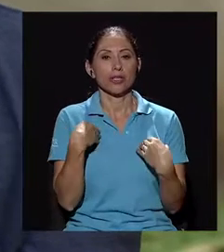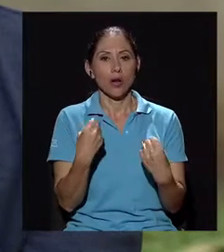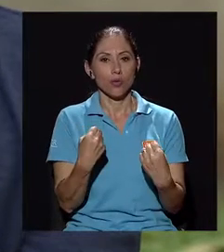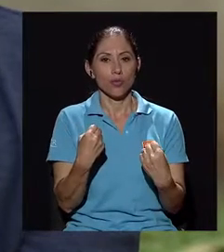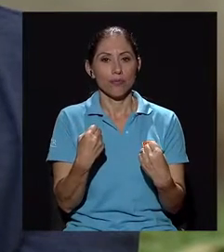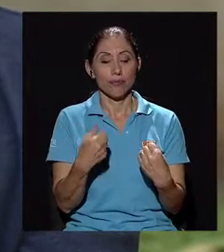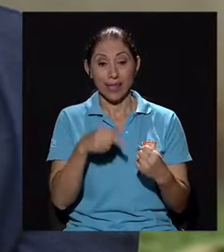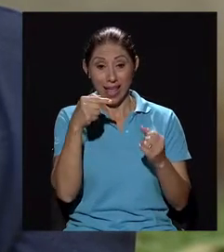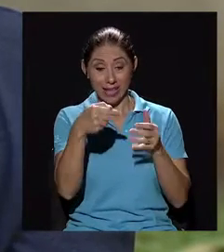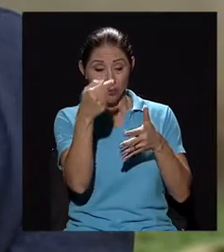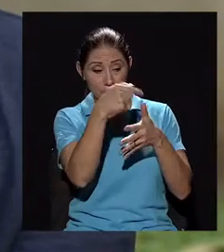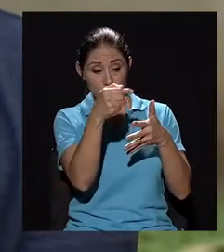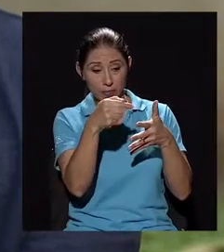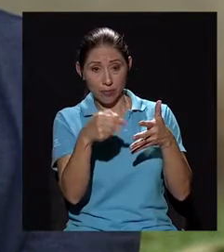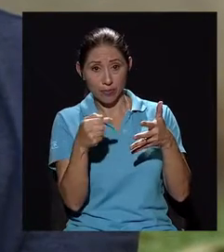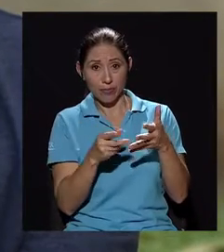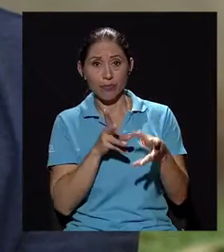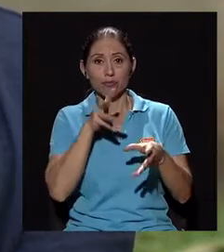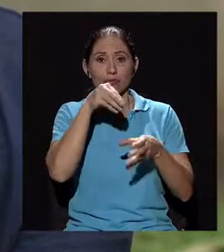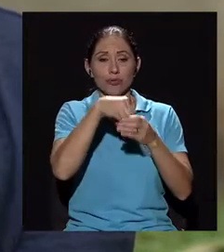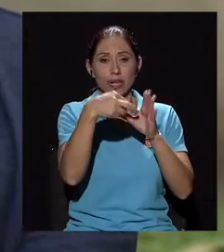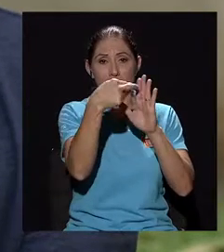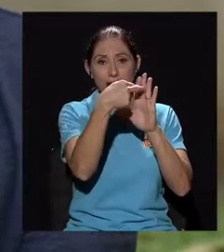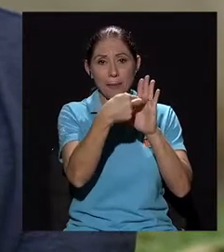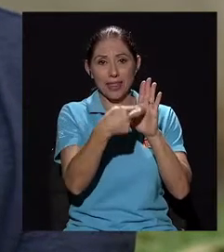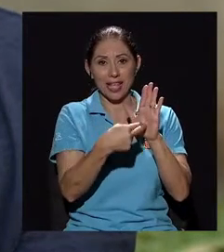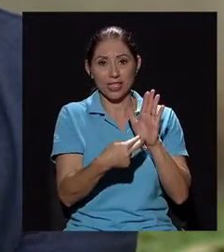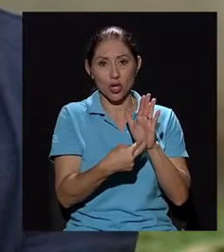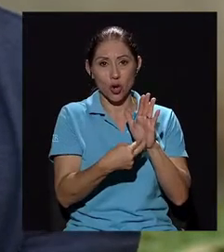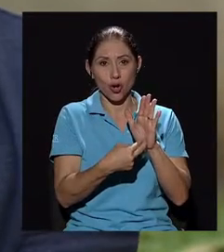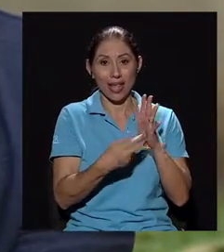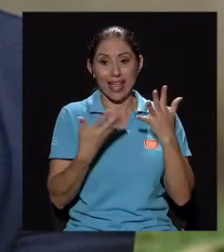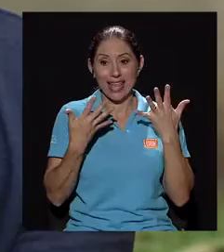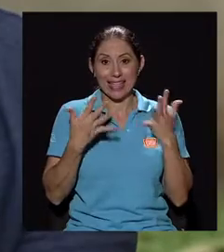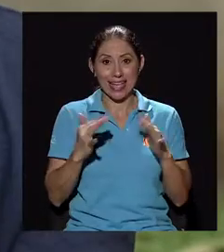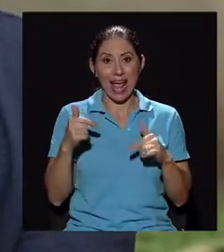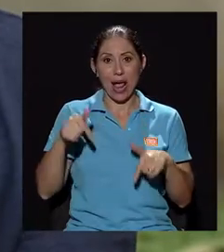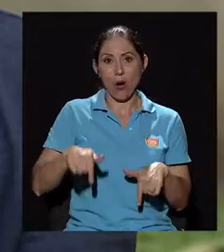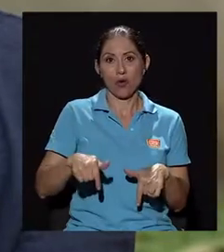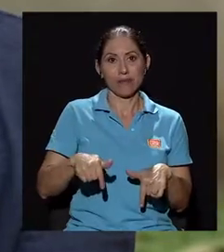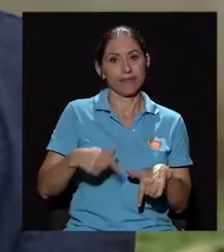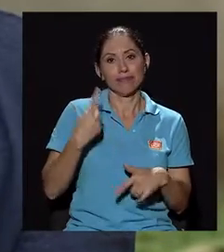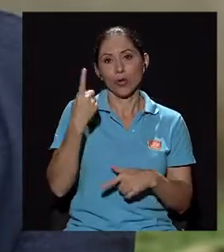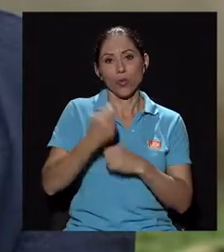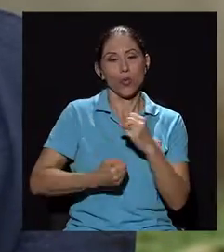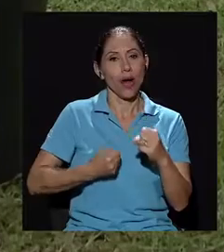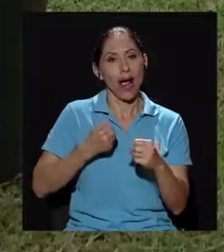de especificaciones están en la reglamentación que a fecha de hoy, ¿verdad?, ya tiene un año y resto de atraso.